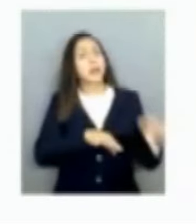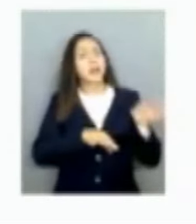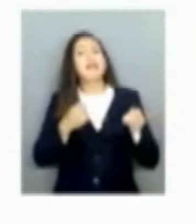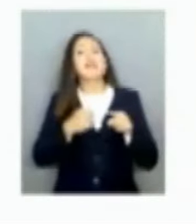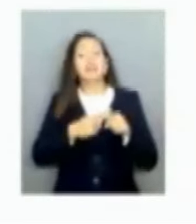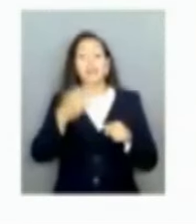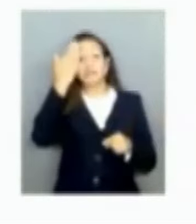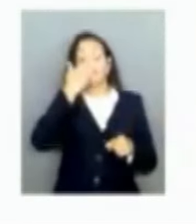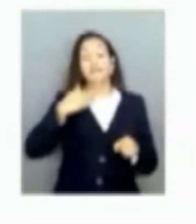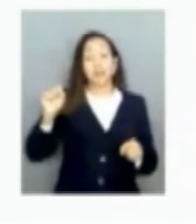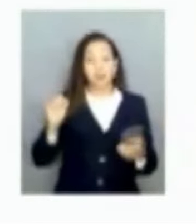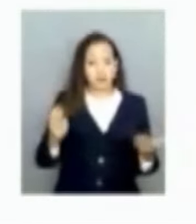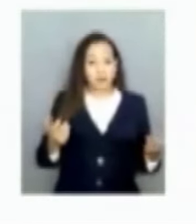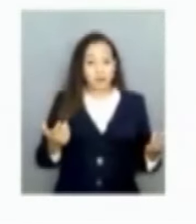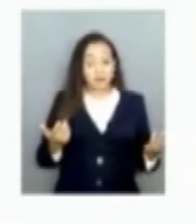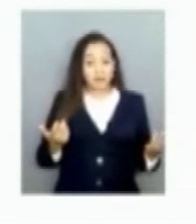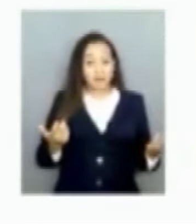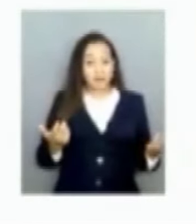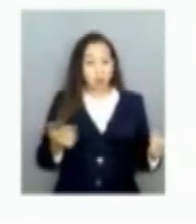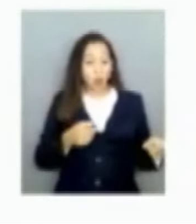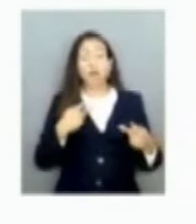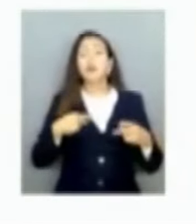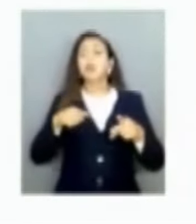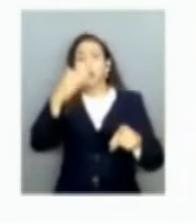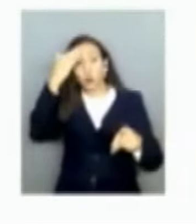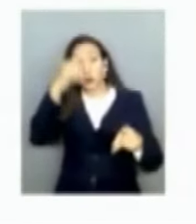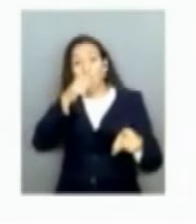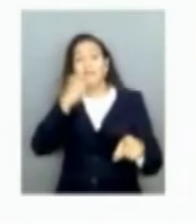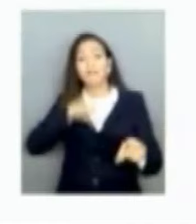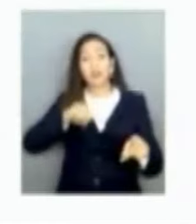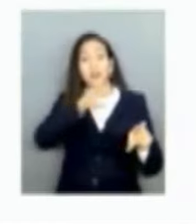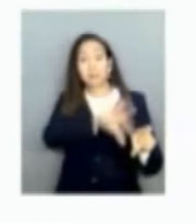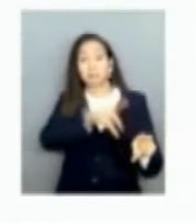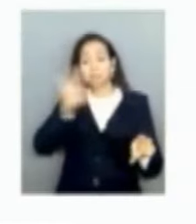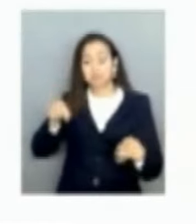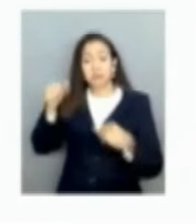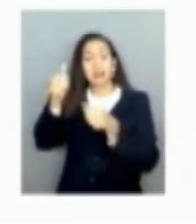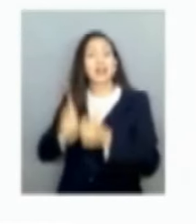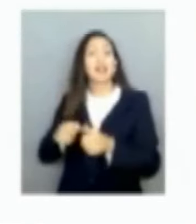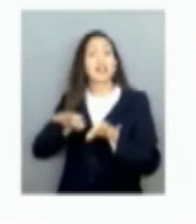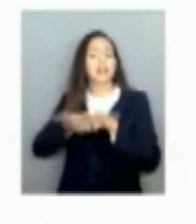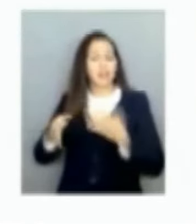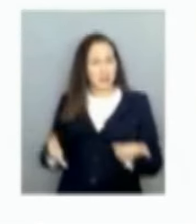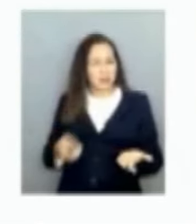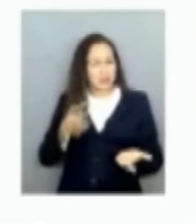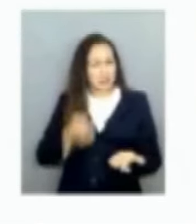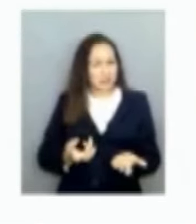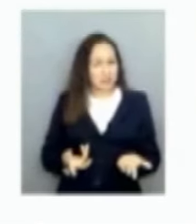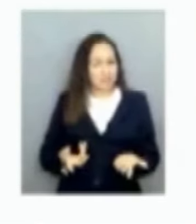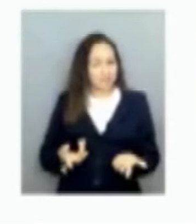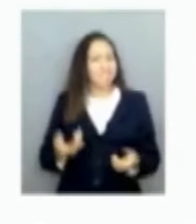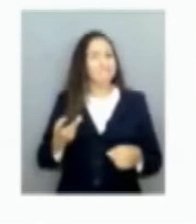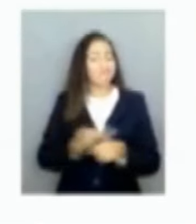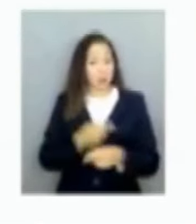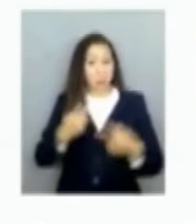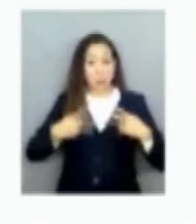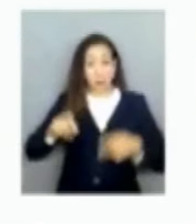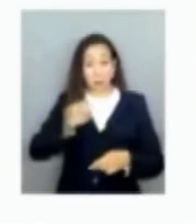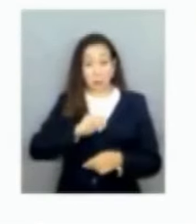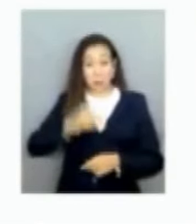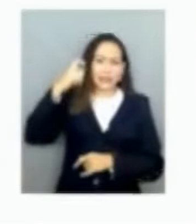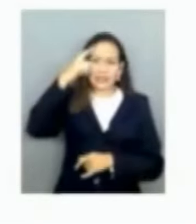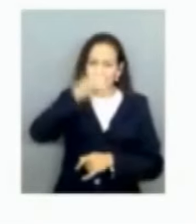sham puedan moderar puedan suavizar pero el daño va a ser hecho sin ninguna duda suen